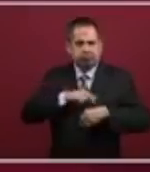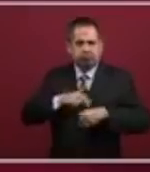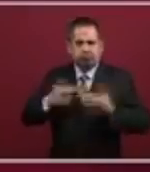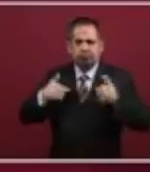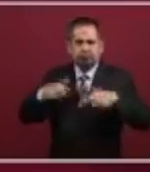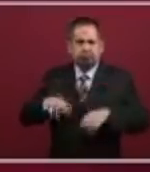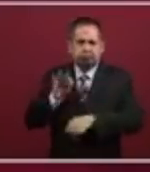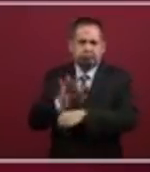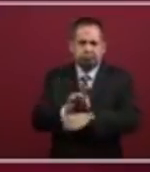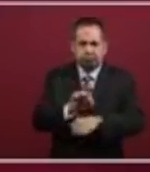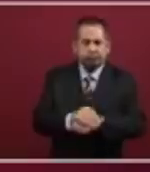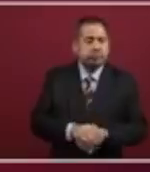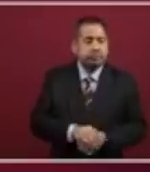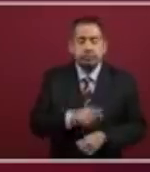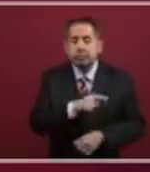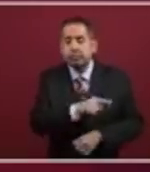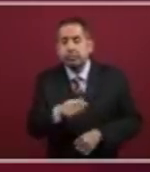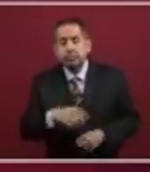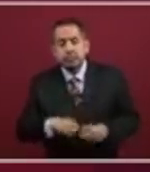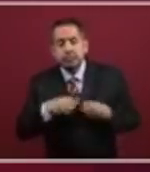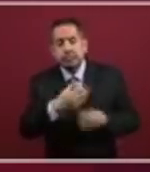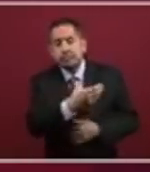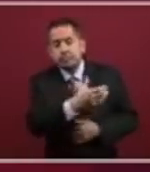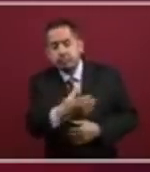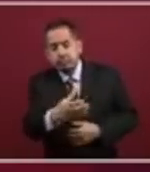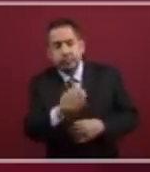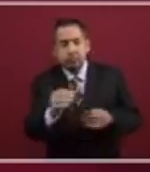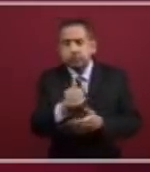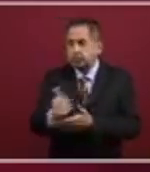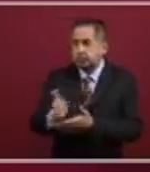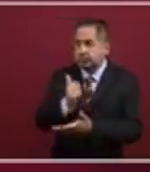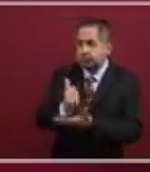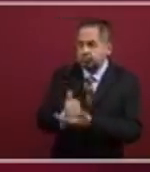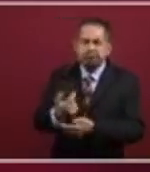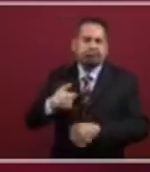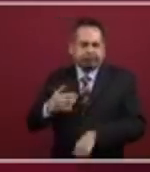a quienes viven en el campo y en la ciudad,